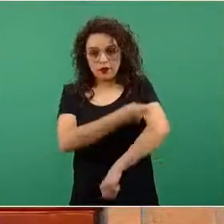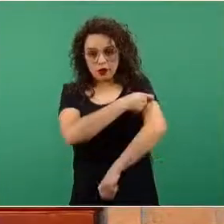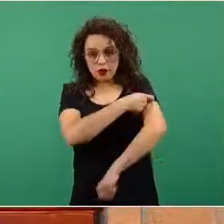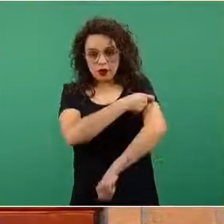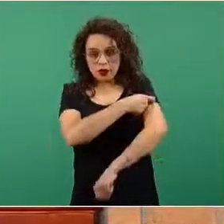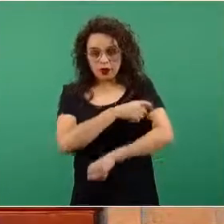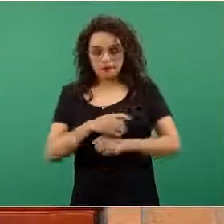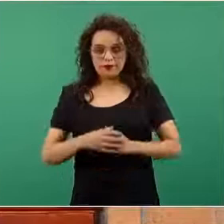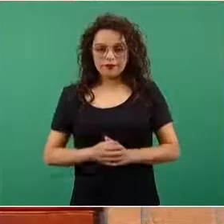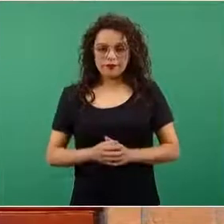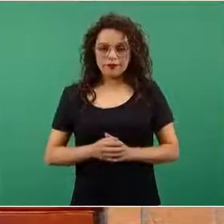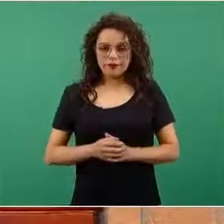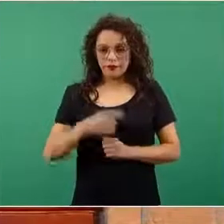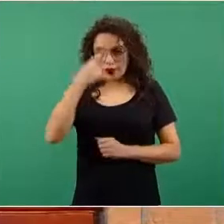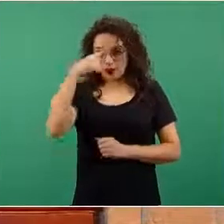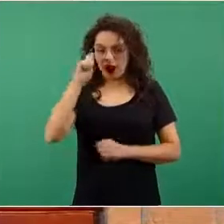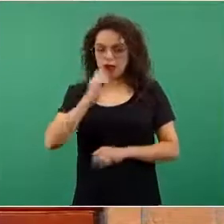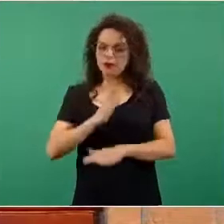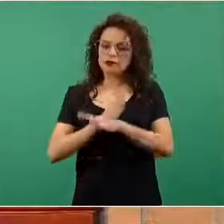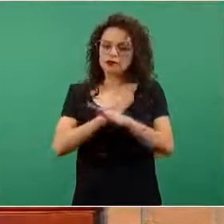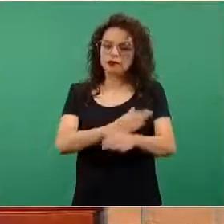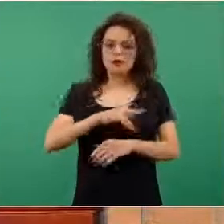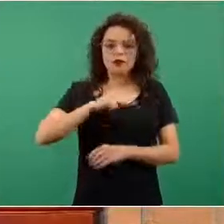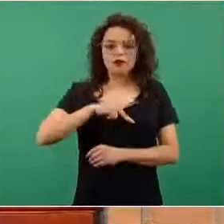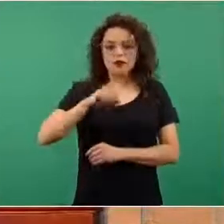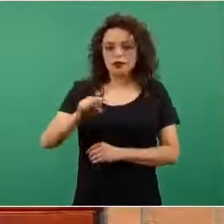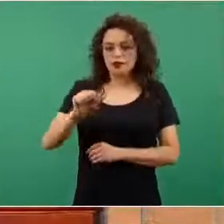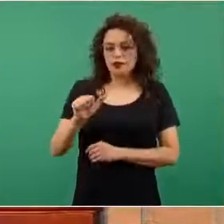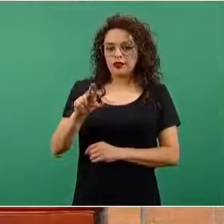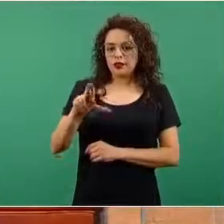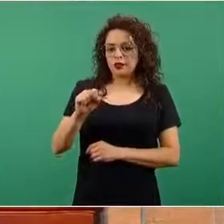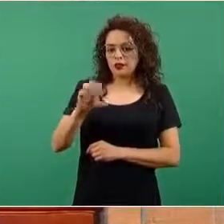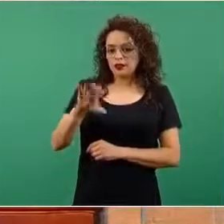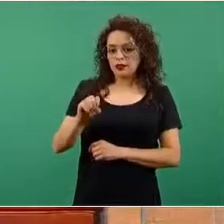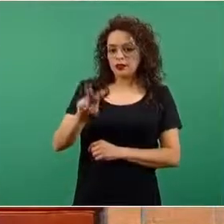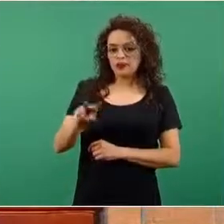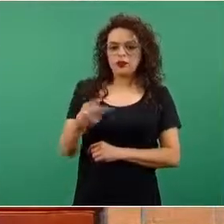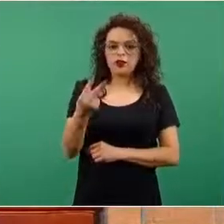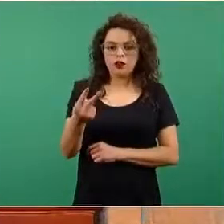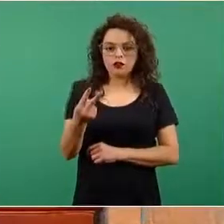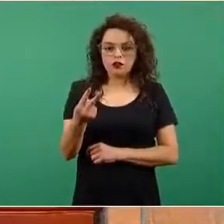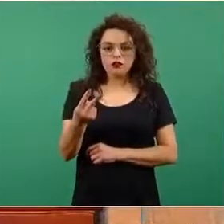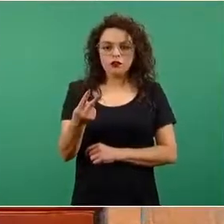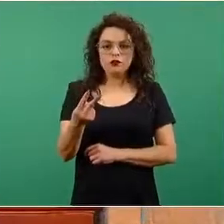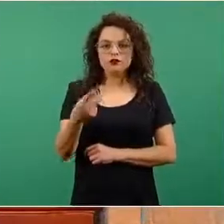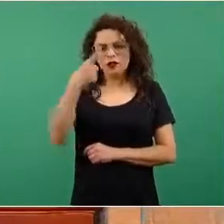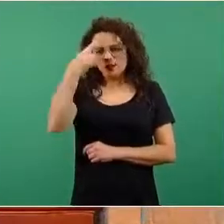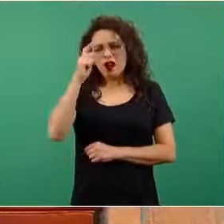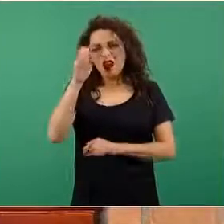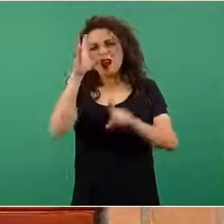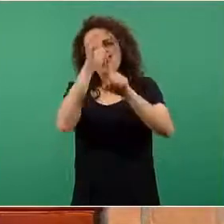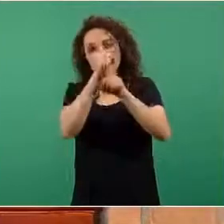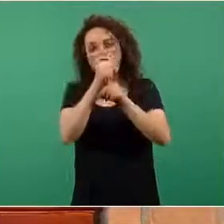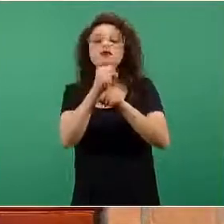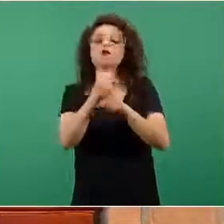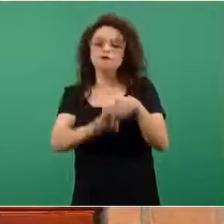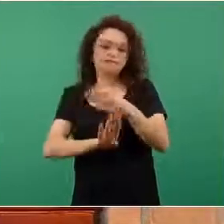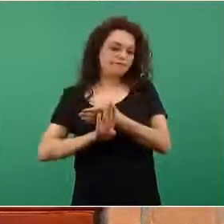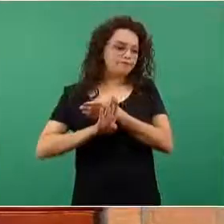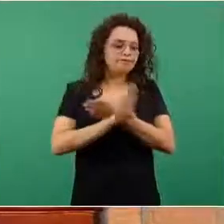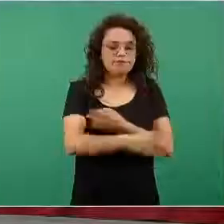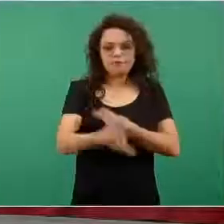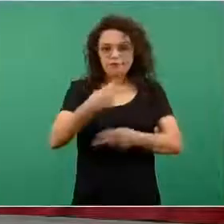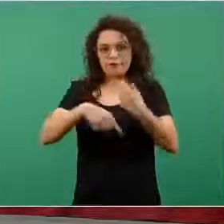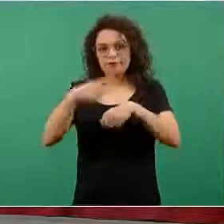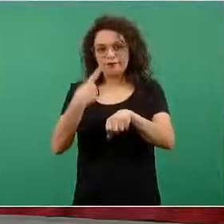que le colocaron contra el virus SARS-CoV-2, que como tiene como su principal objetivo prevenir la enfermedad y sobre todo la